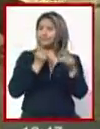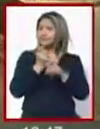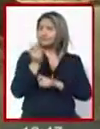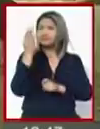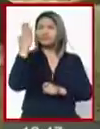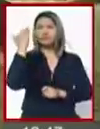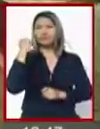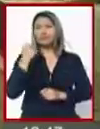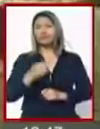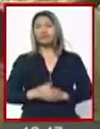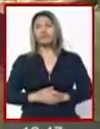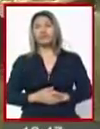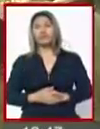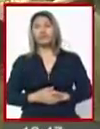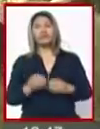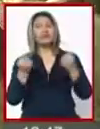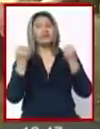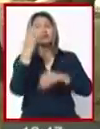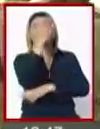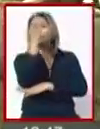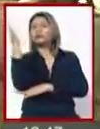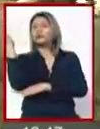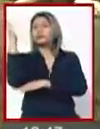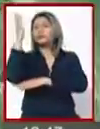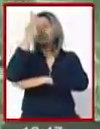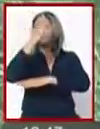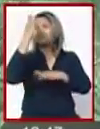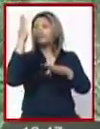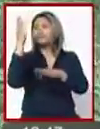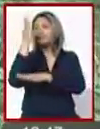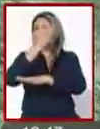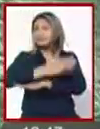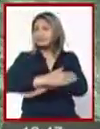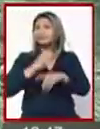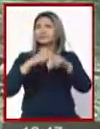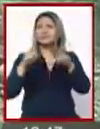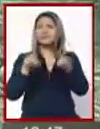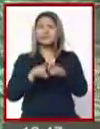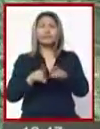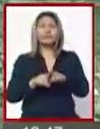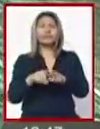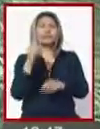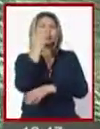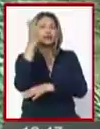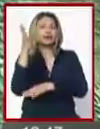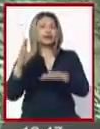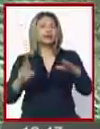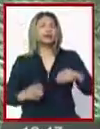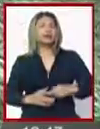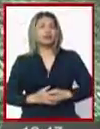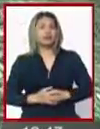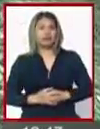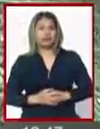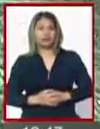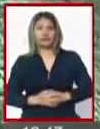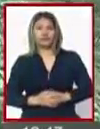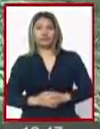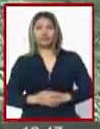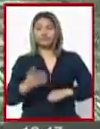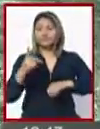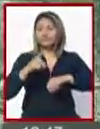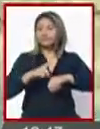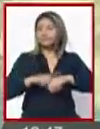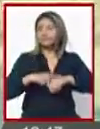porque están talando árboles, o sea, los árboles aparecen de un